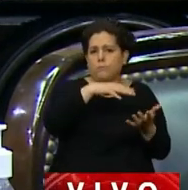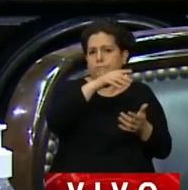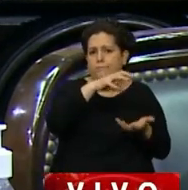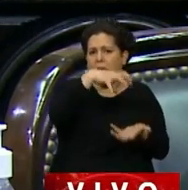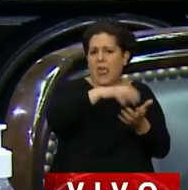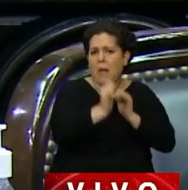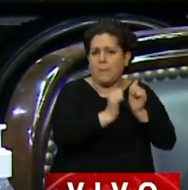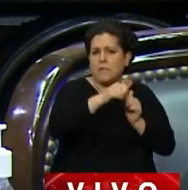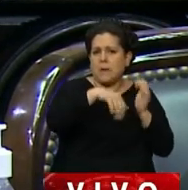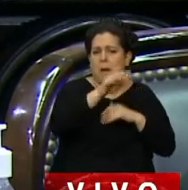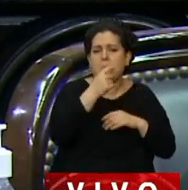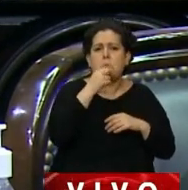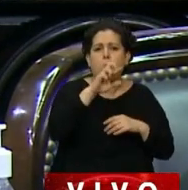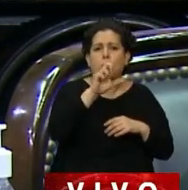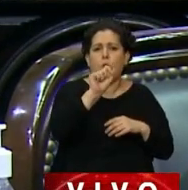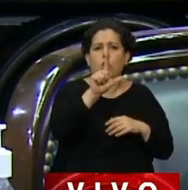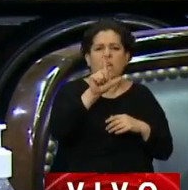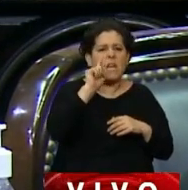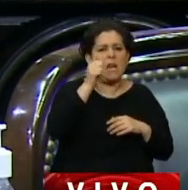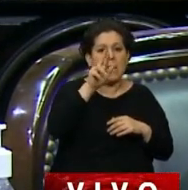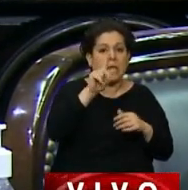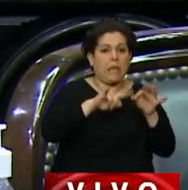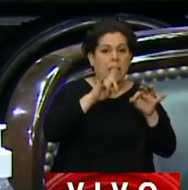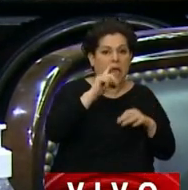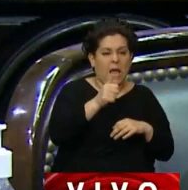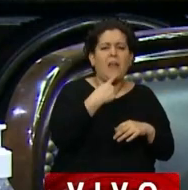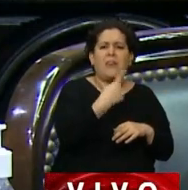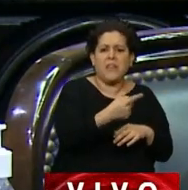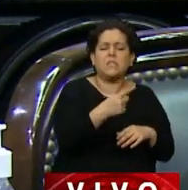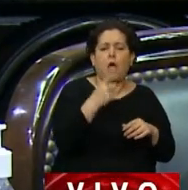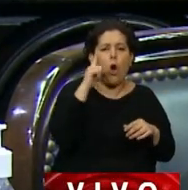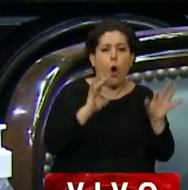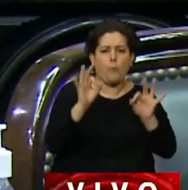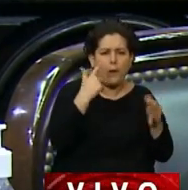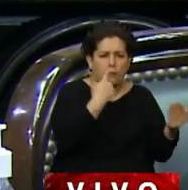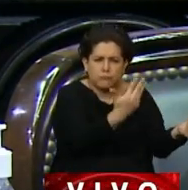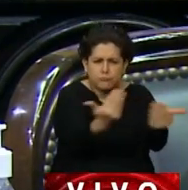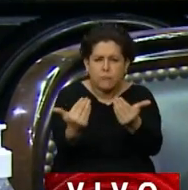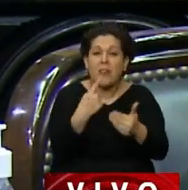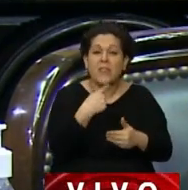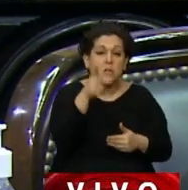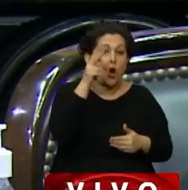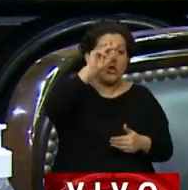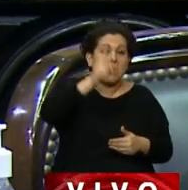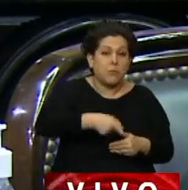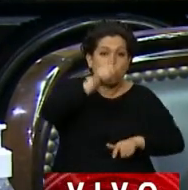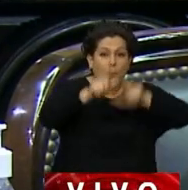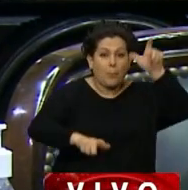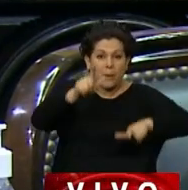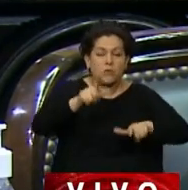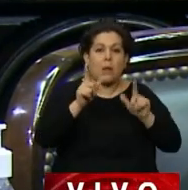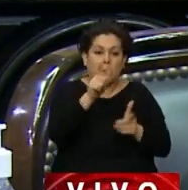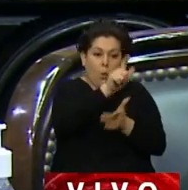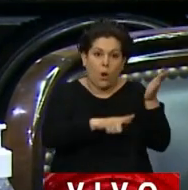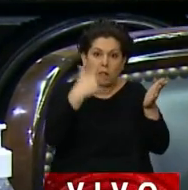prestigiosas, como por ejemplo Poliarquía, dicen en los sondeos de opinión que el 80% de la gente que utiliza este